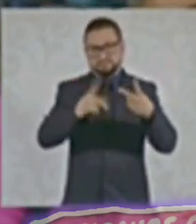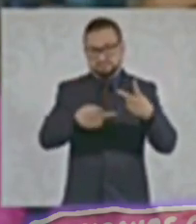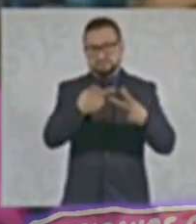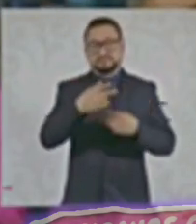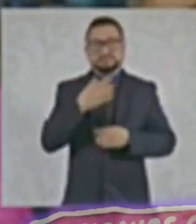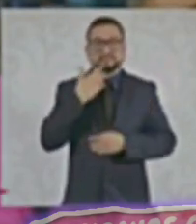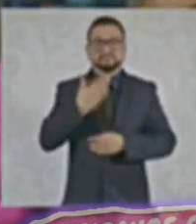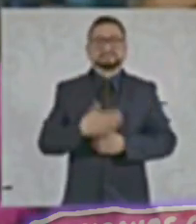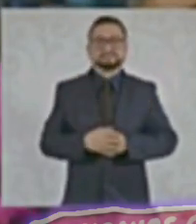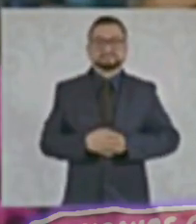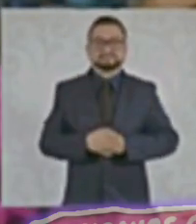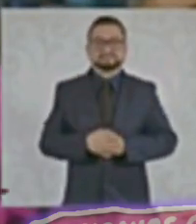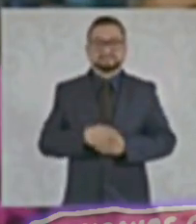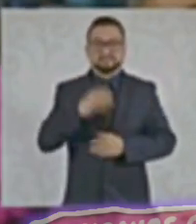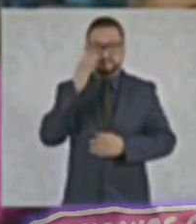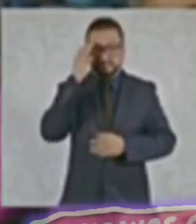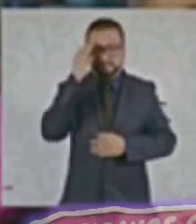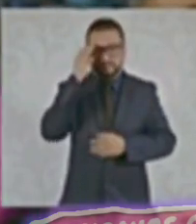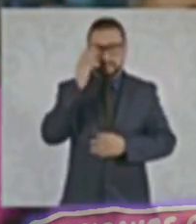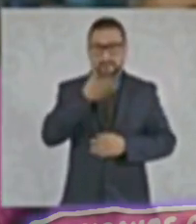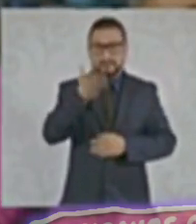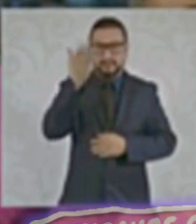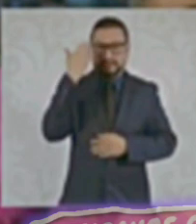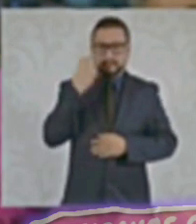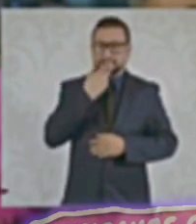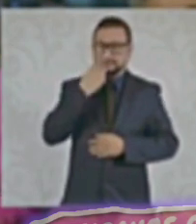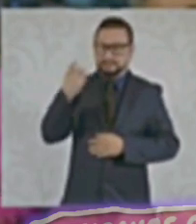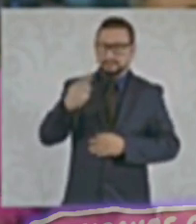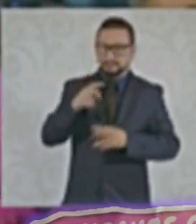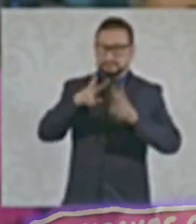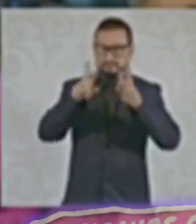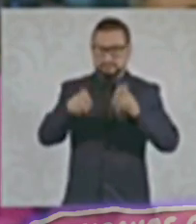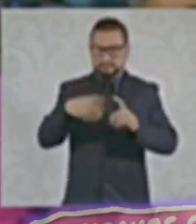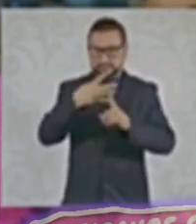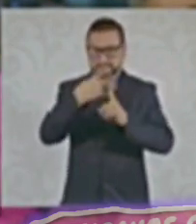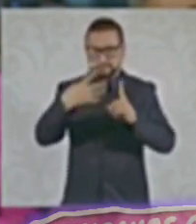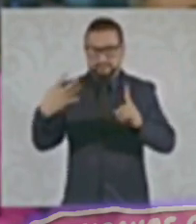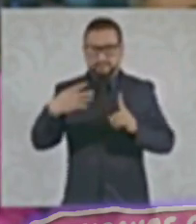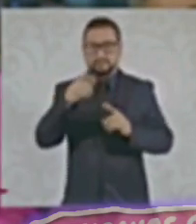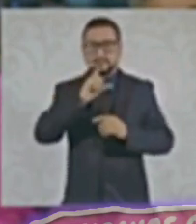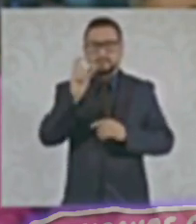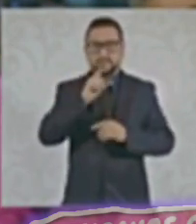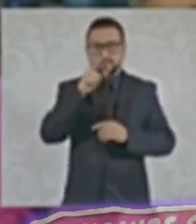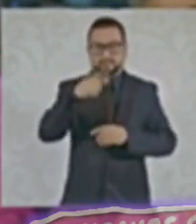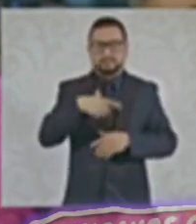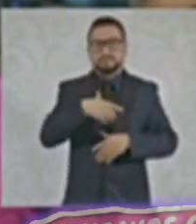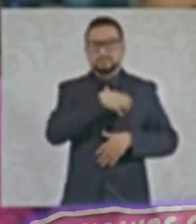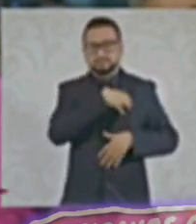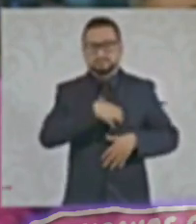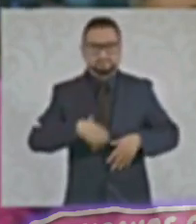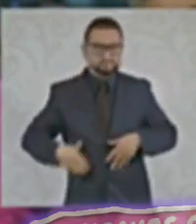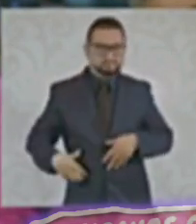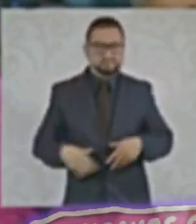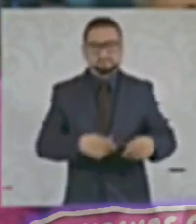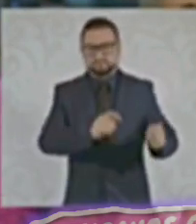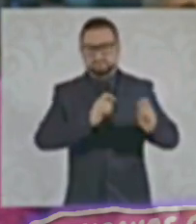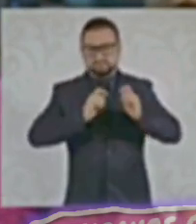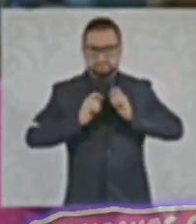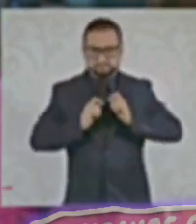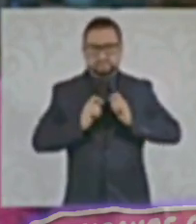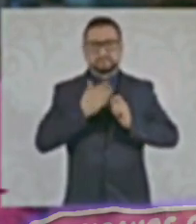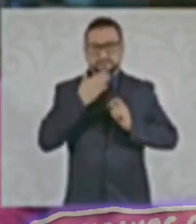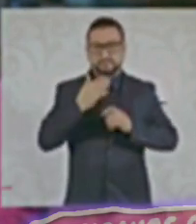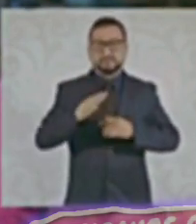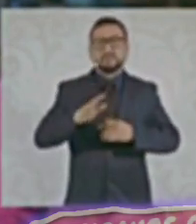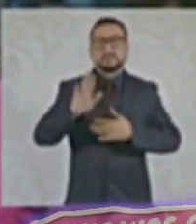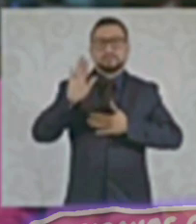hoy. Usted mencionó a la diversidad sexual en su discurso de investidura presidencial, y en su